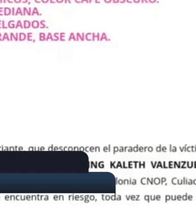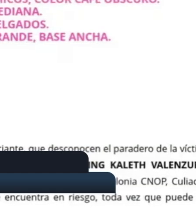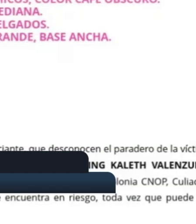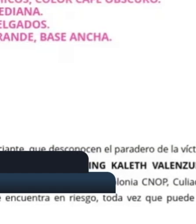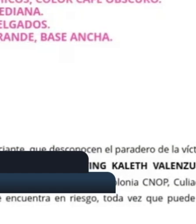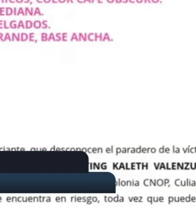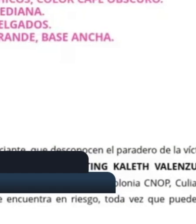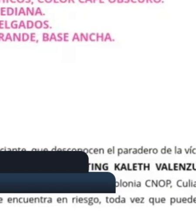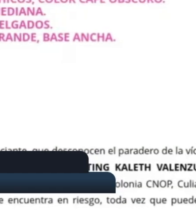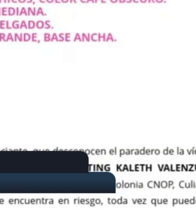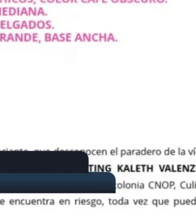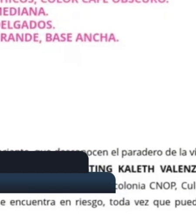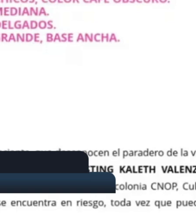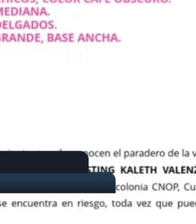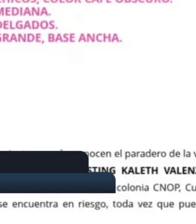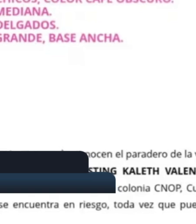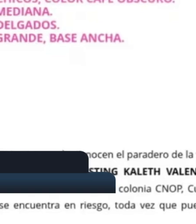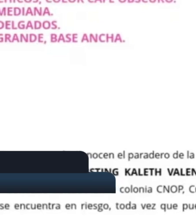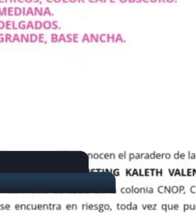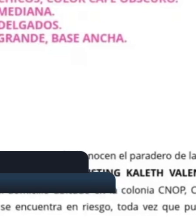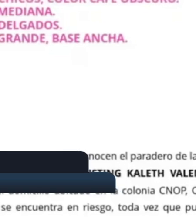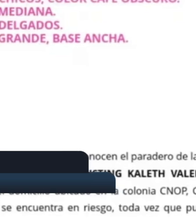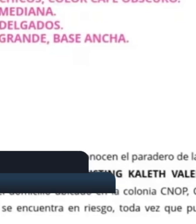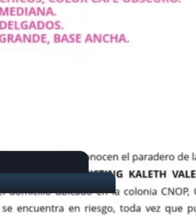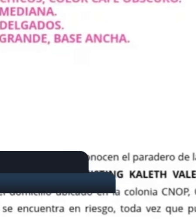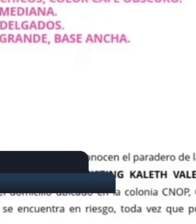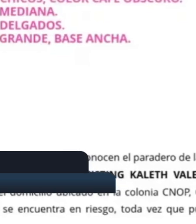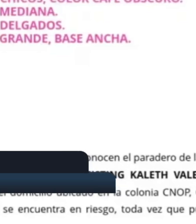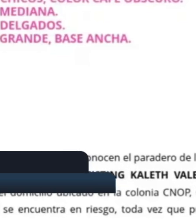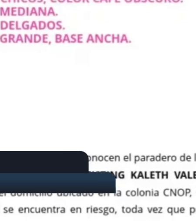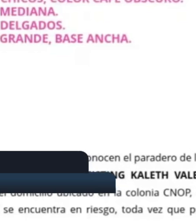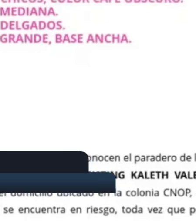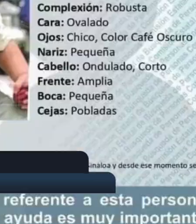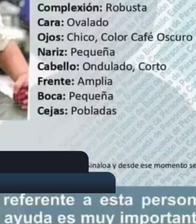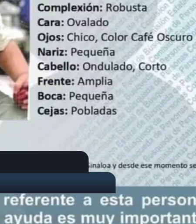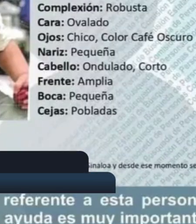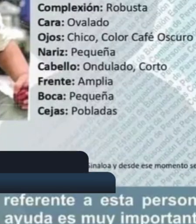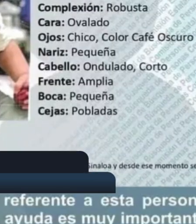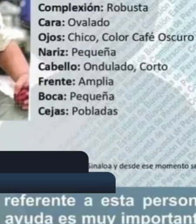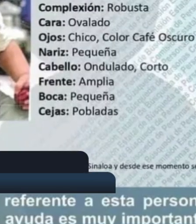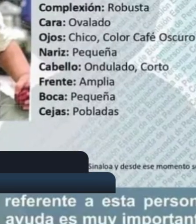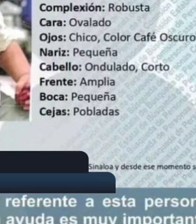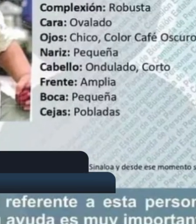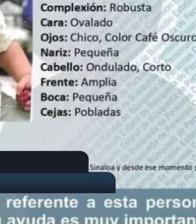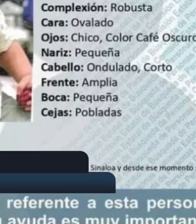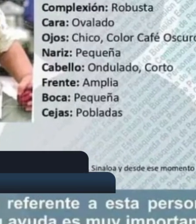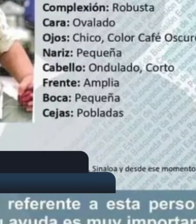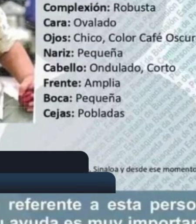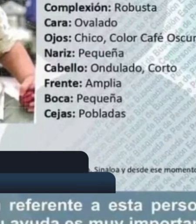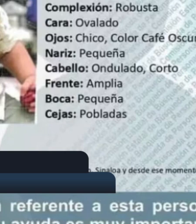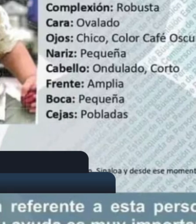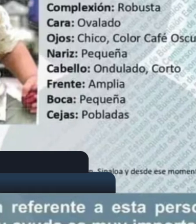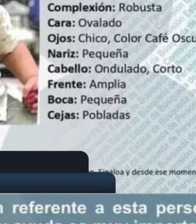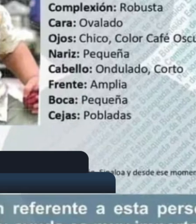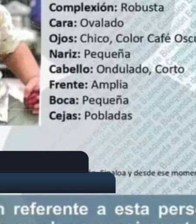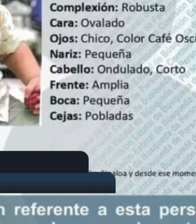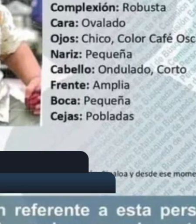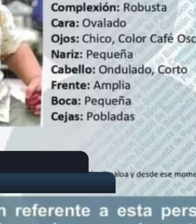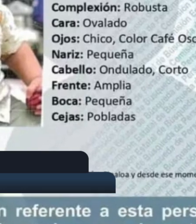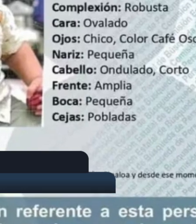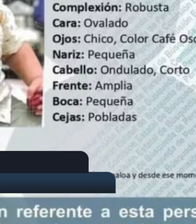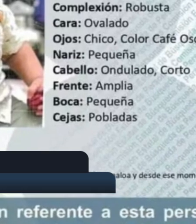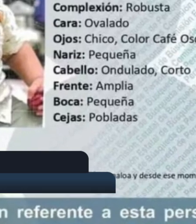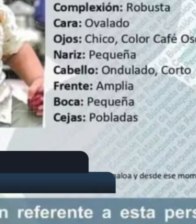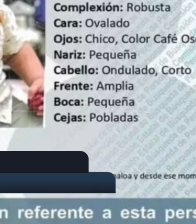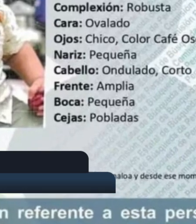y posteriormente se localizó a 16 personas más Incluyendo a todos los niños presentes durante el suceso esto Solo dejó a solo ocho